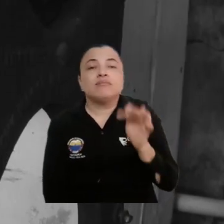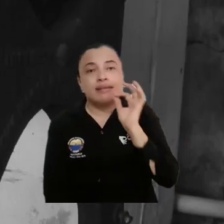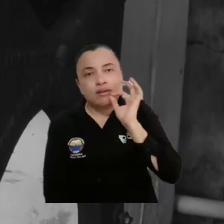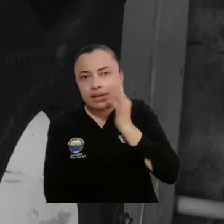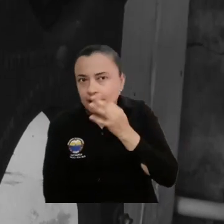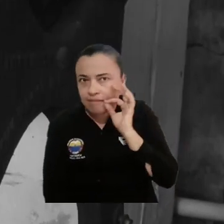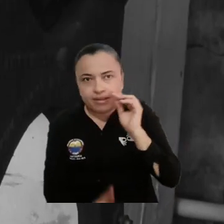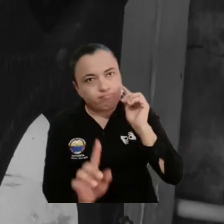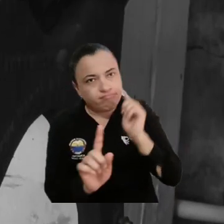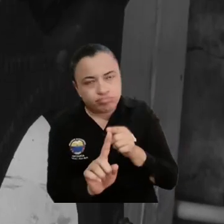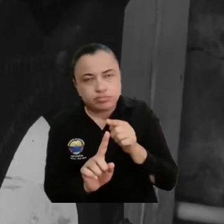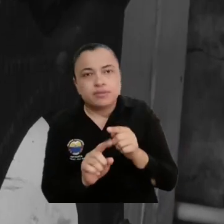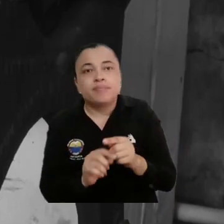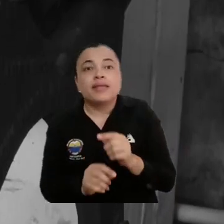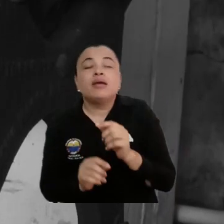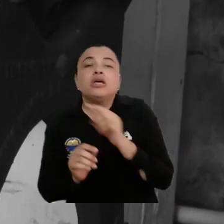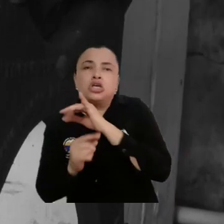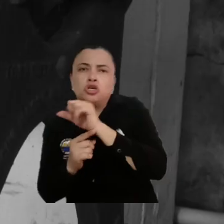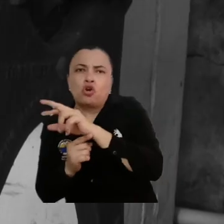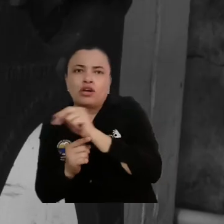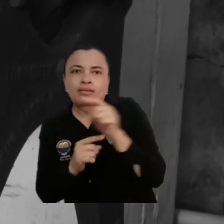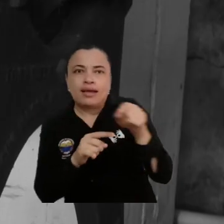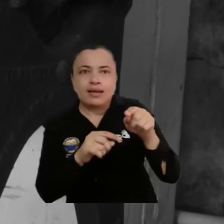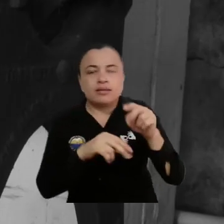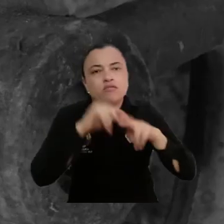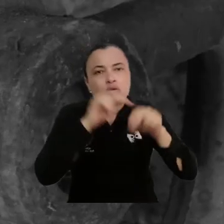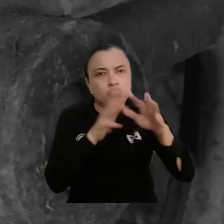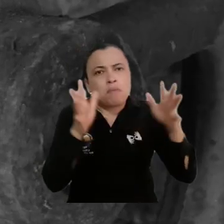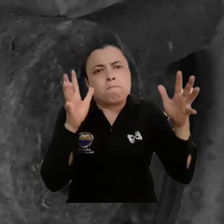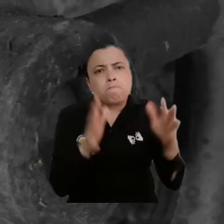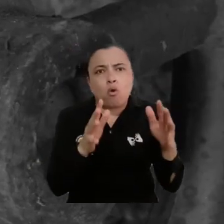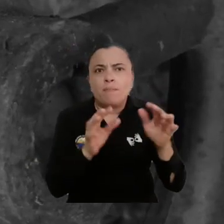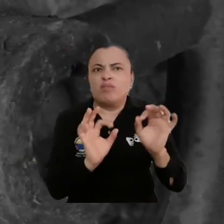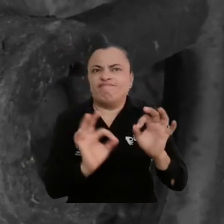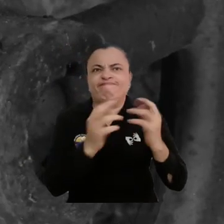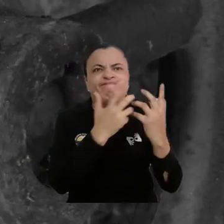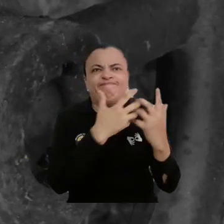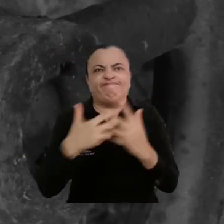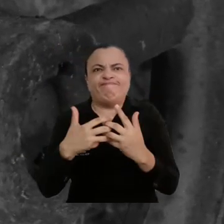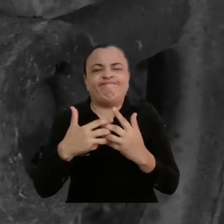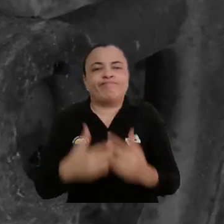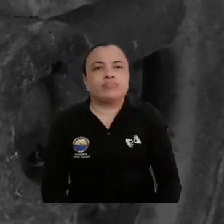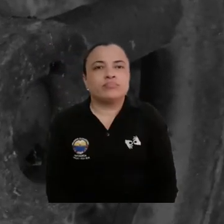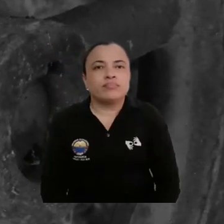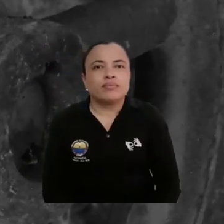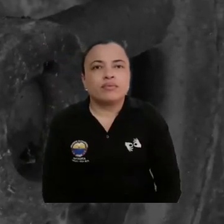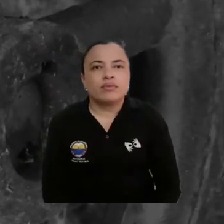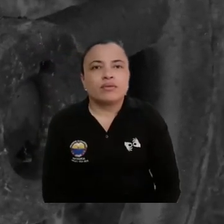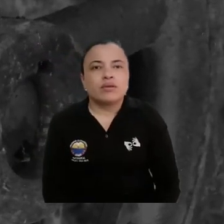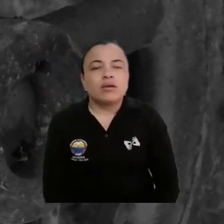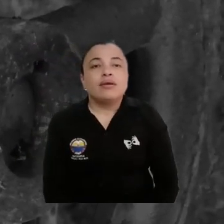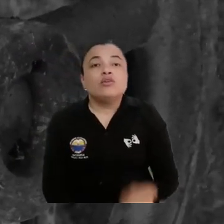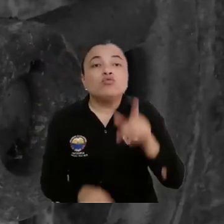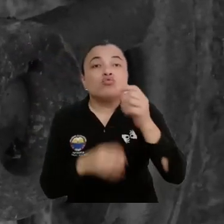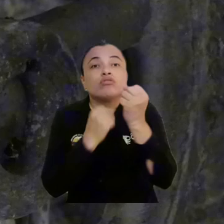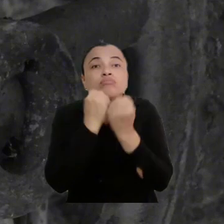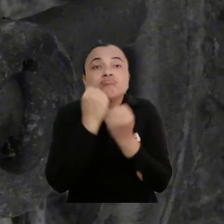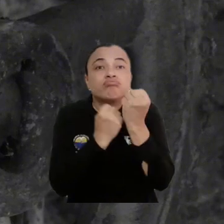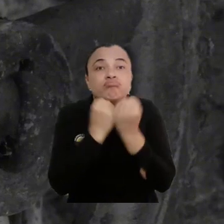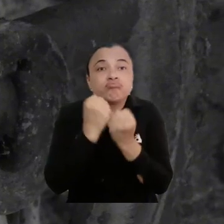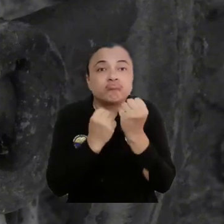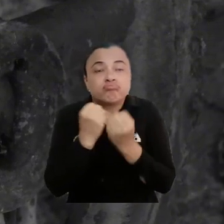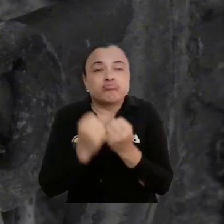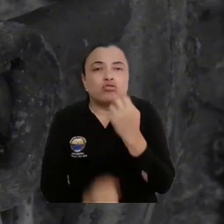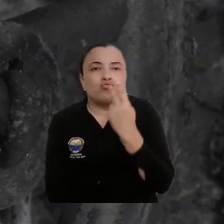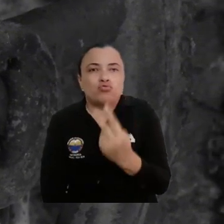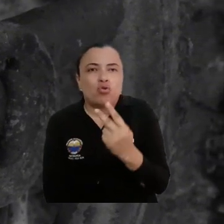su infraestructura era más compacta, pero igualmente eficiente. En cuestión de maquinarias, hay 2 guardiolas, pero en el momento no